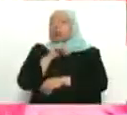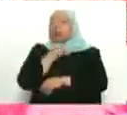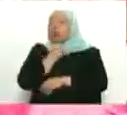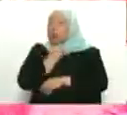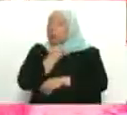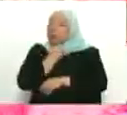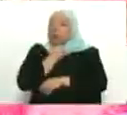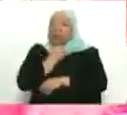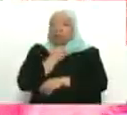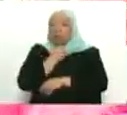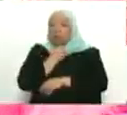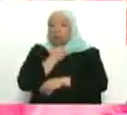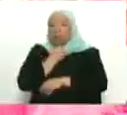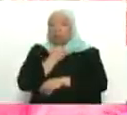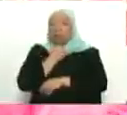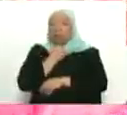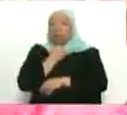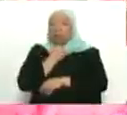calladas.